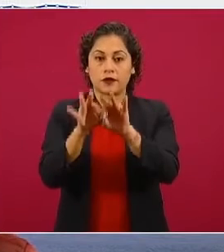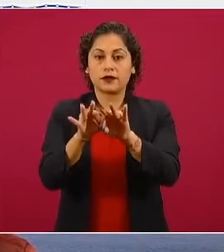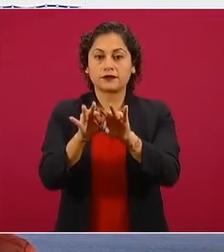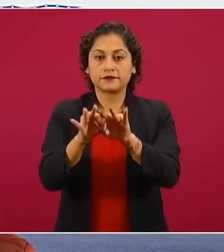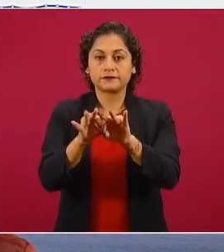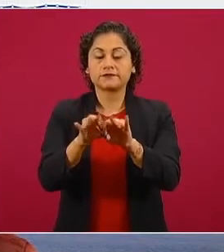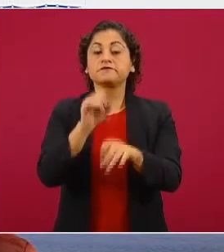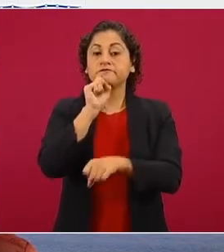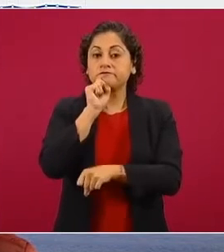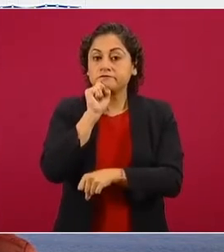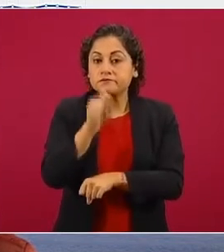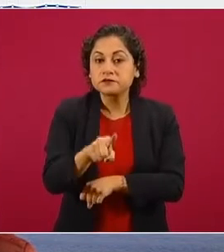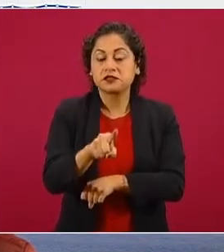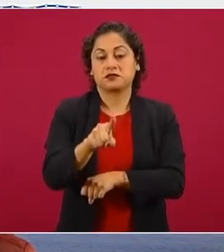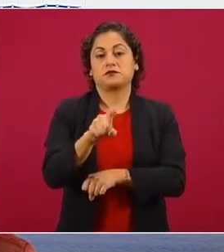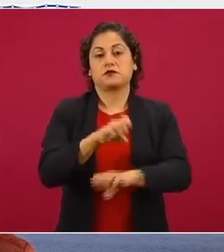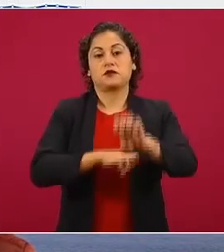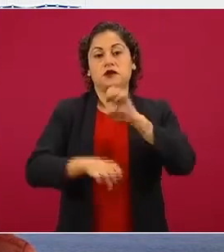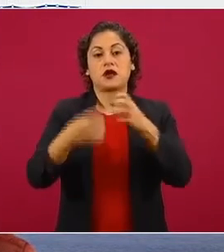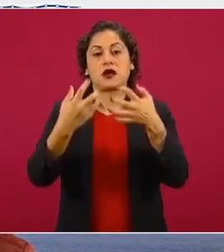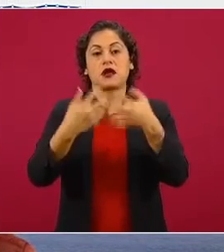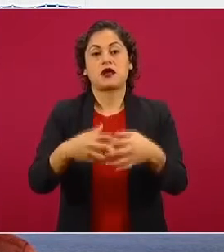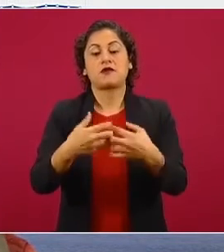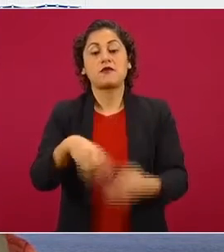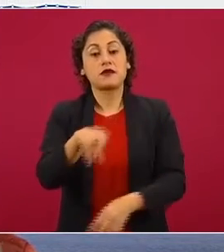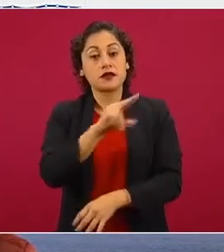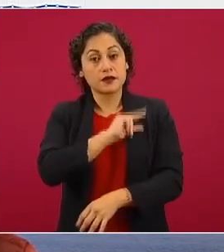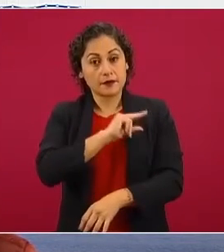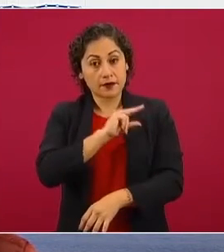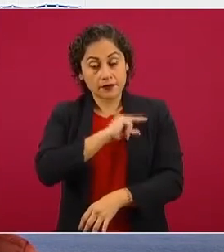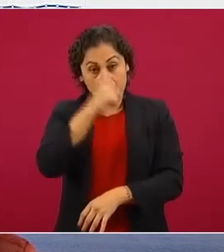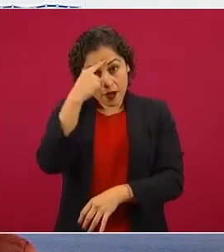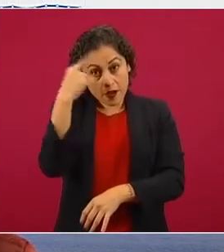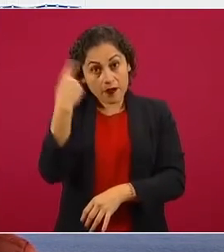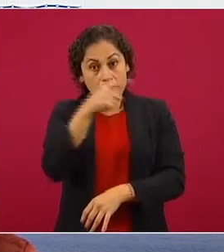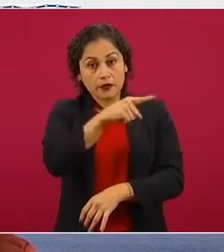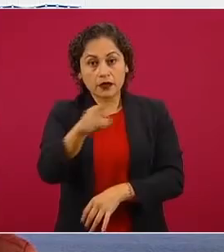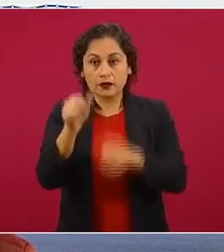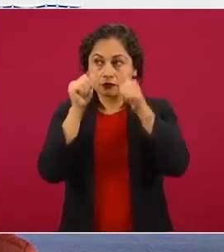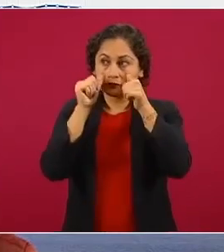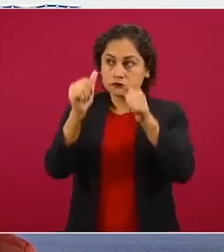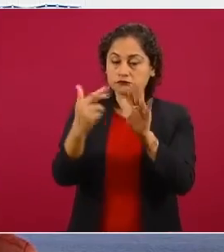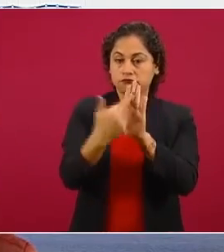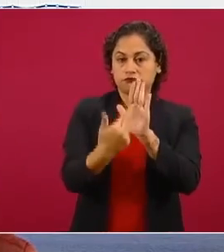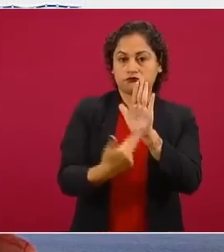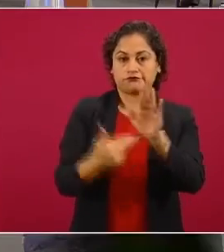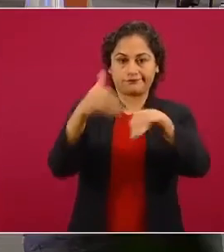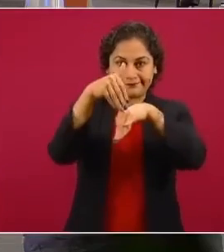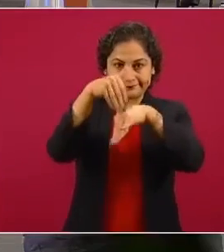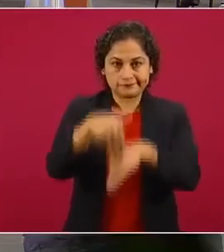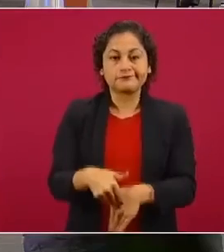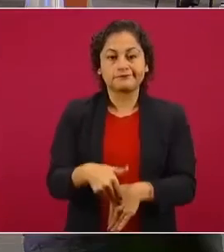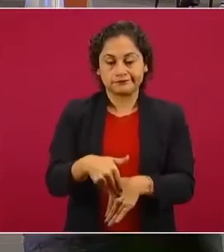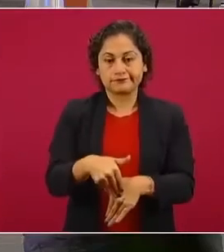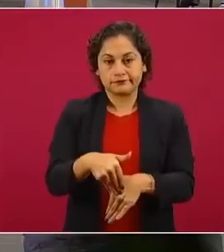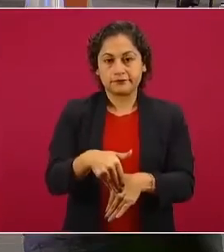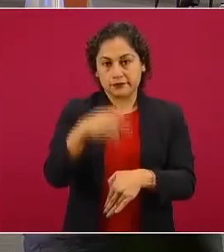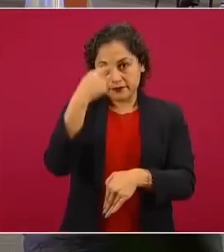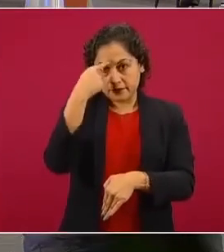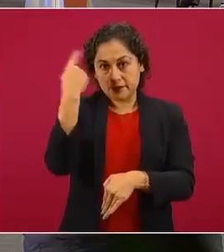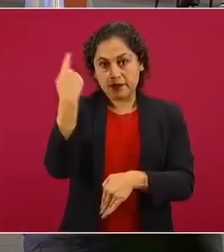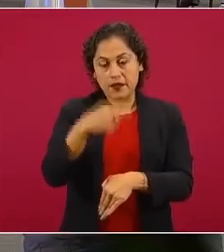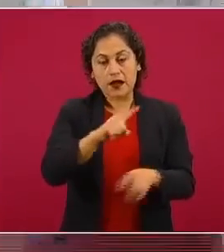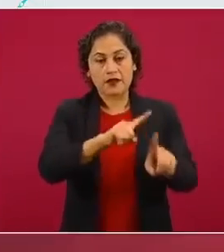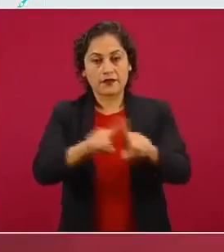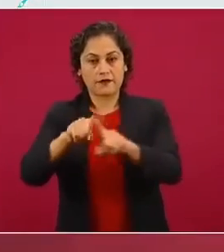segmento privado de la sociedad para que coopere en la correcta aplicación de las medidas de seguridad sanitaria en los puestos